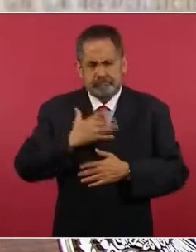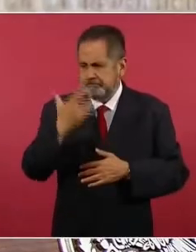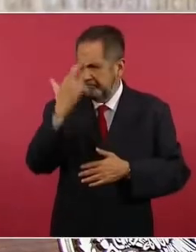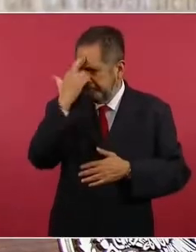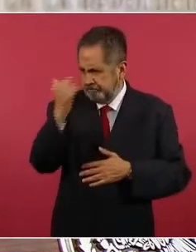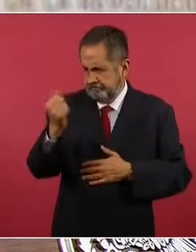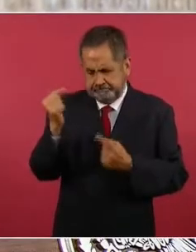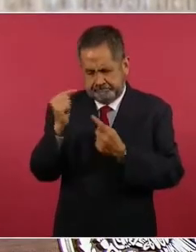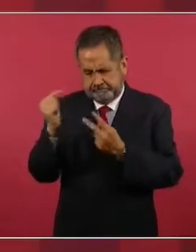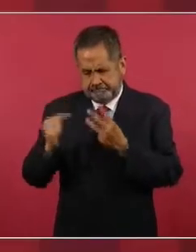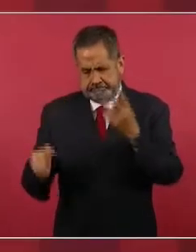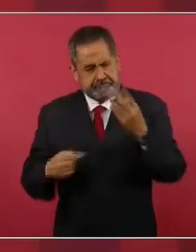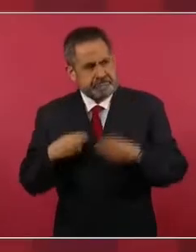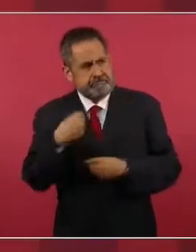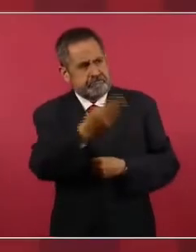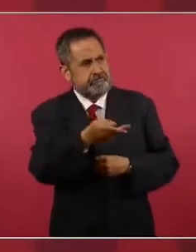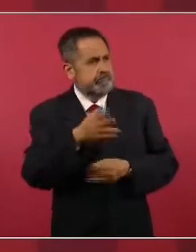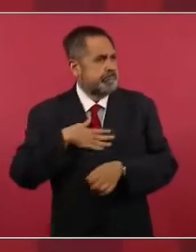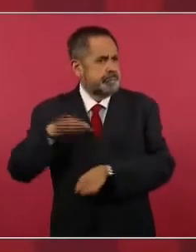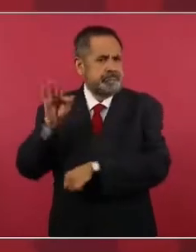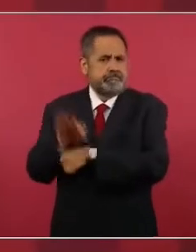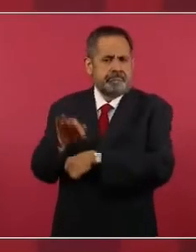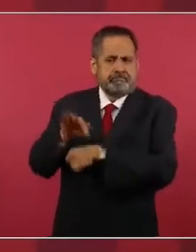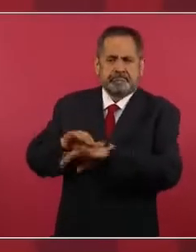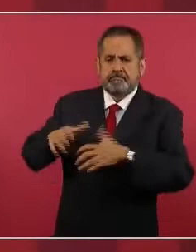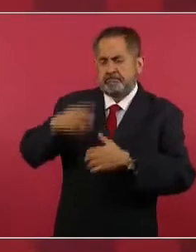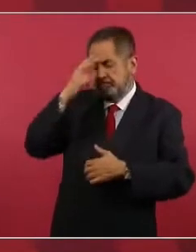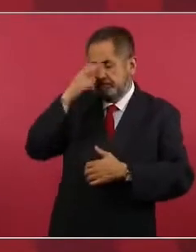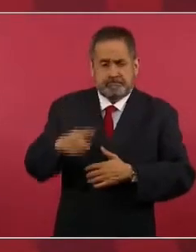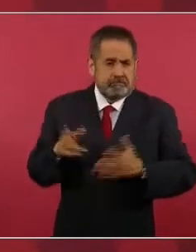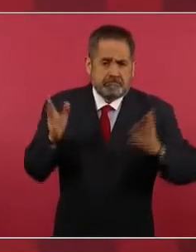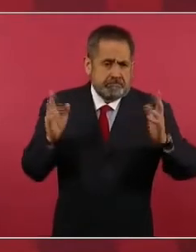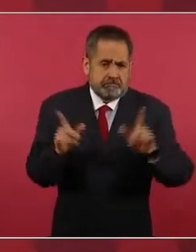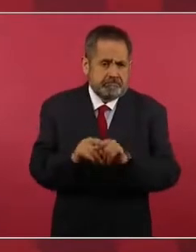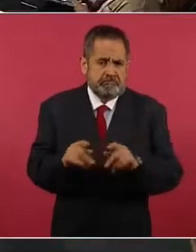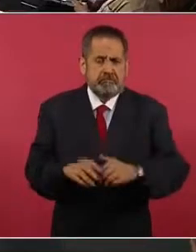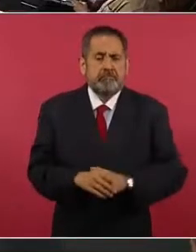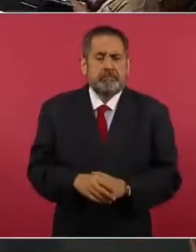argumentar y defender a México. Por último, de este